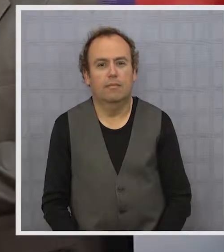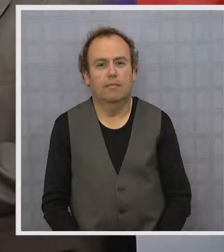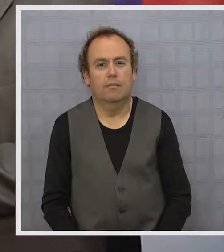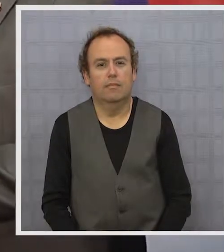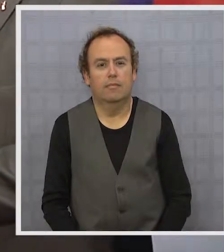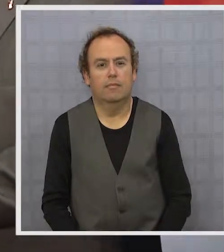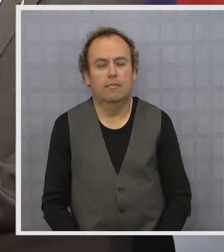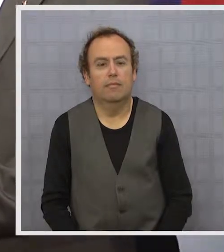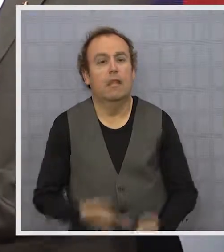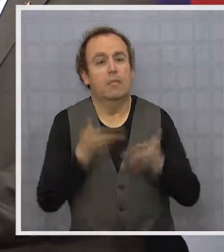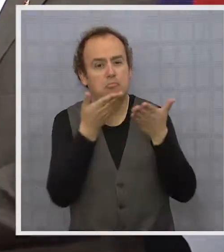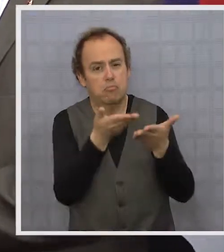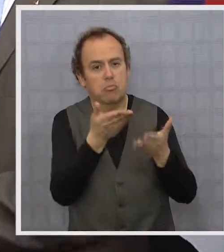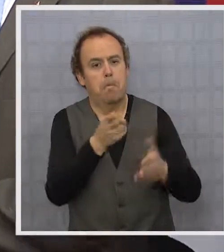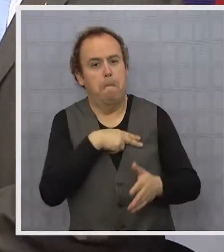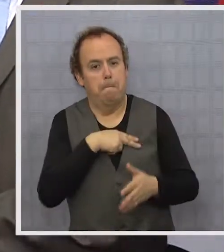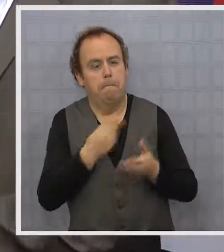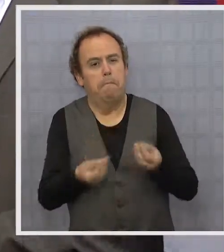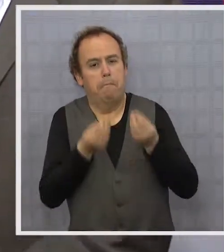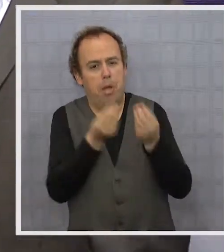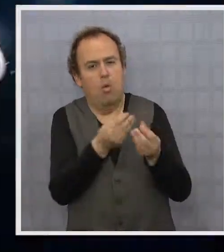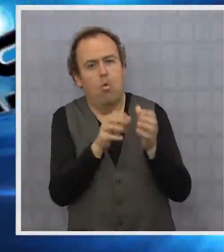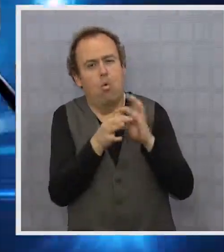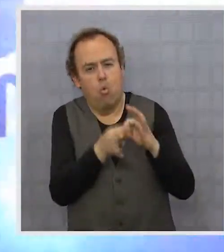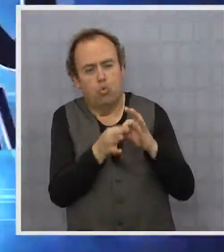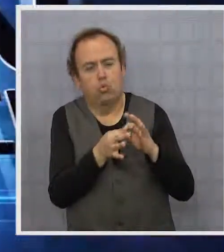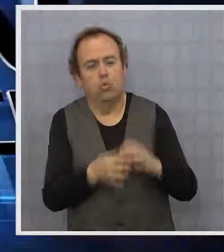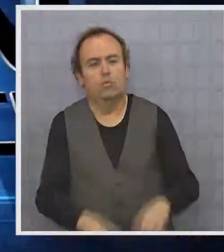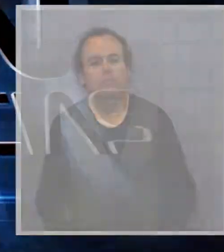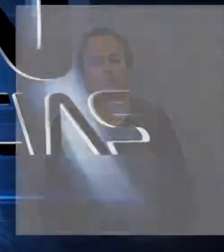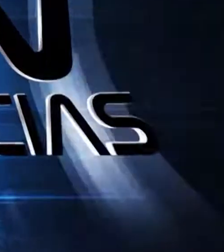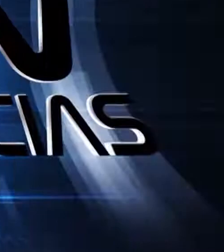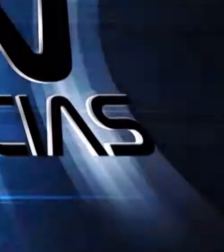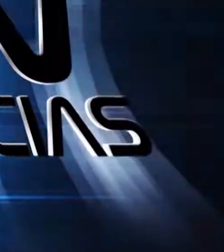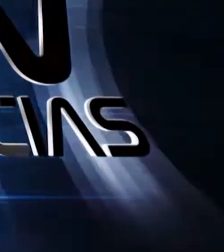en su persona porque usted está como de la mano conmigo